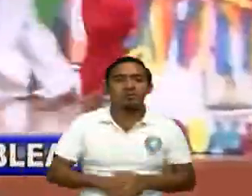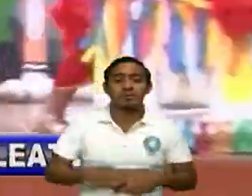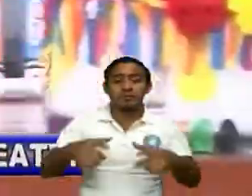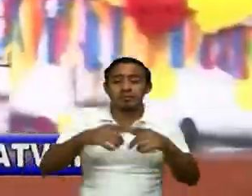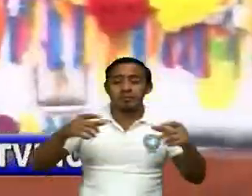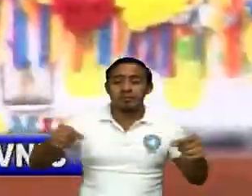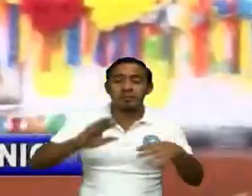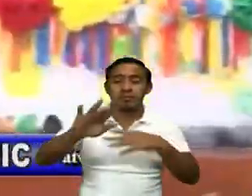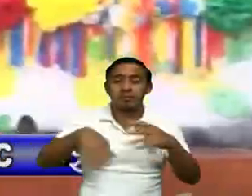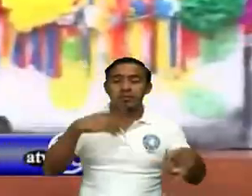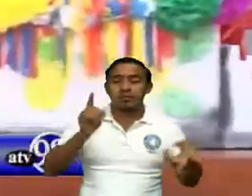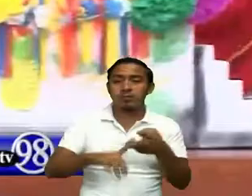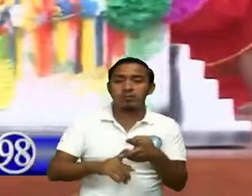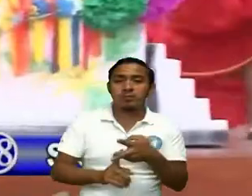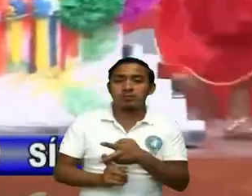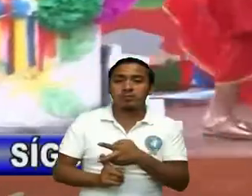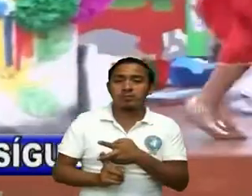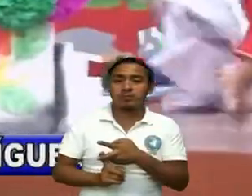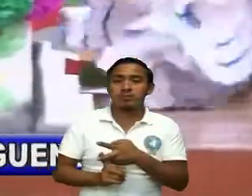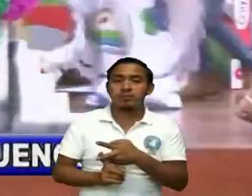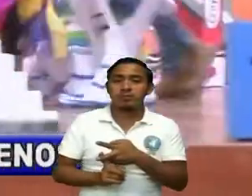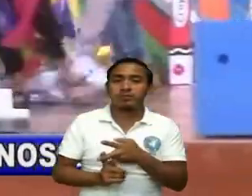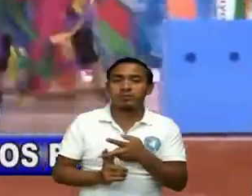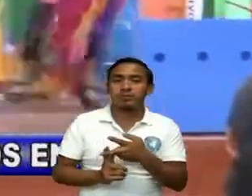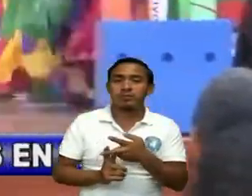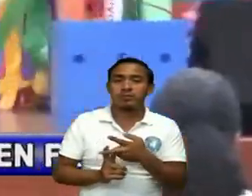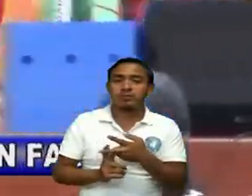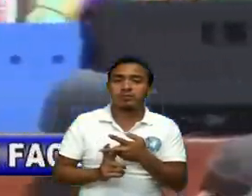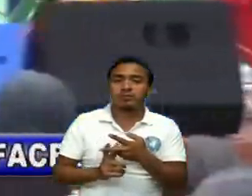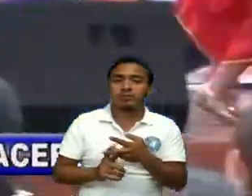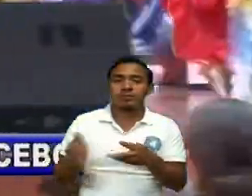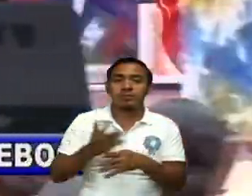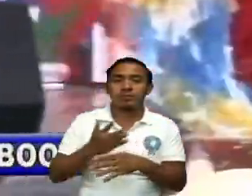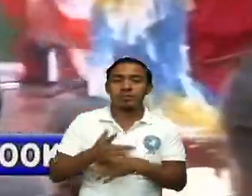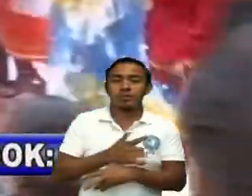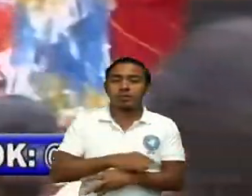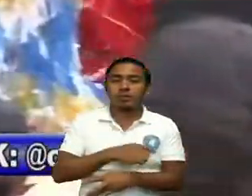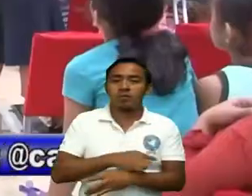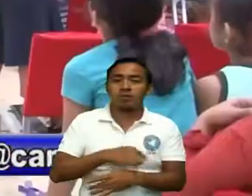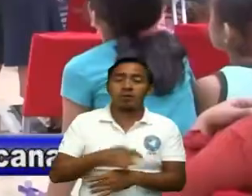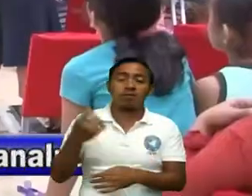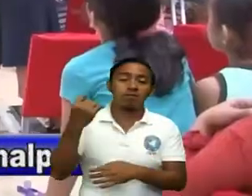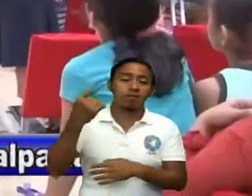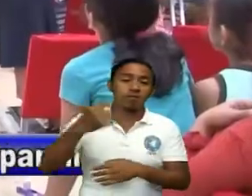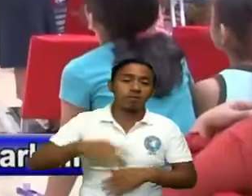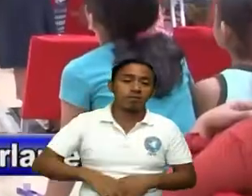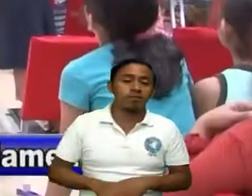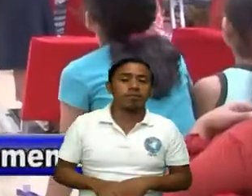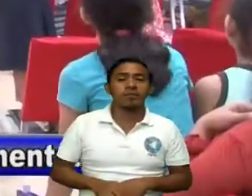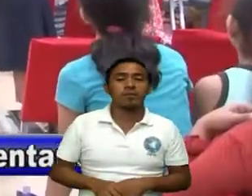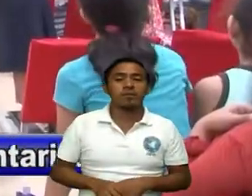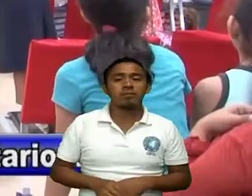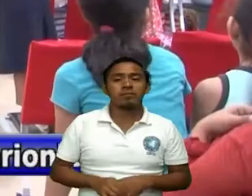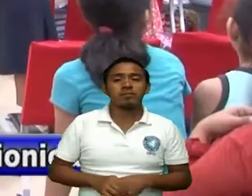Managua. Posteriormente se está desarrollando con los colegios que hacen falta por presentarse.